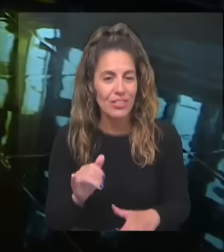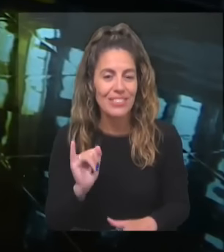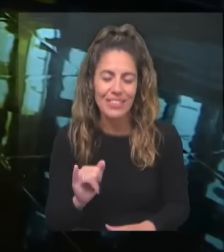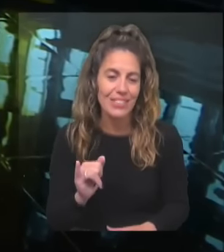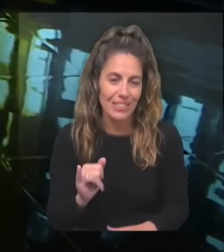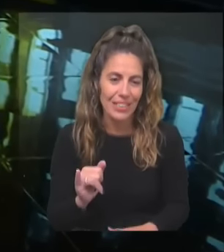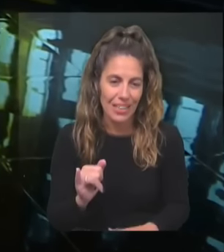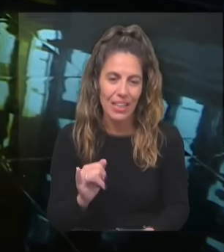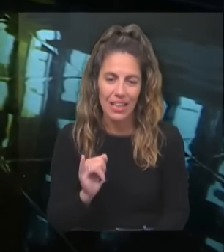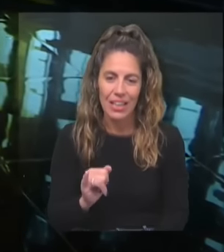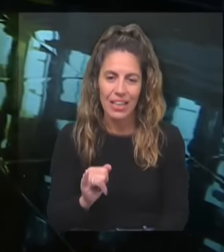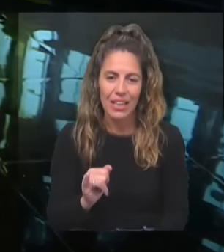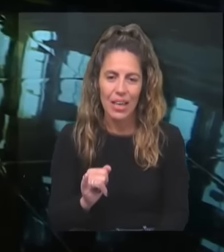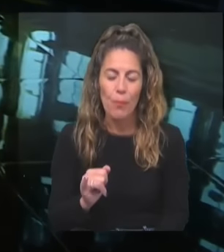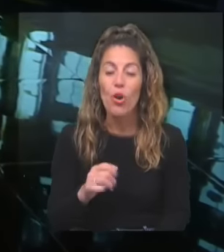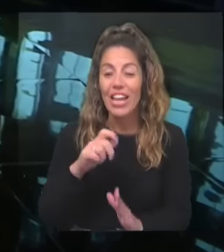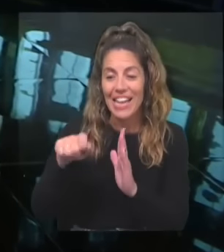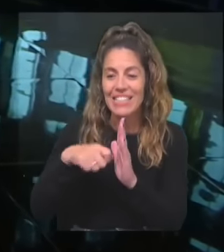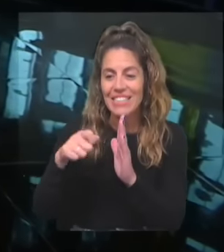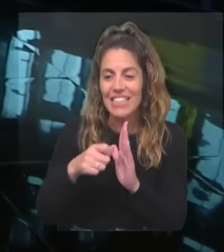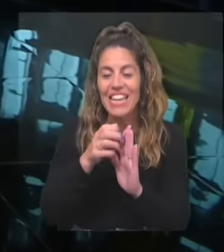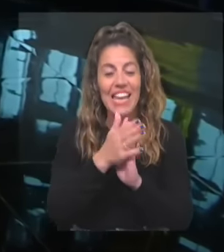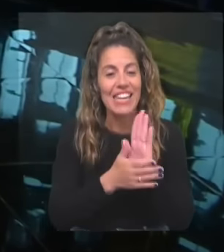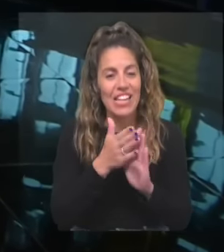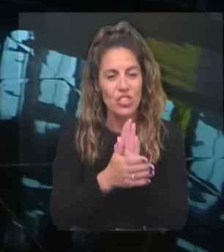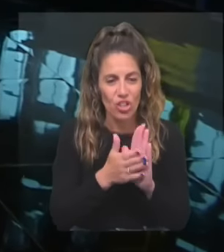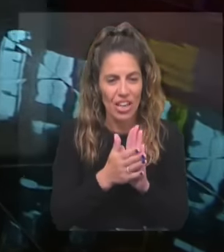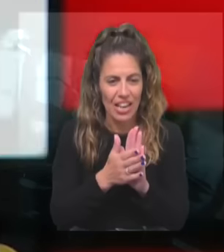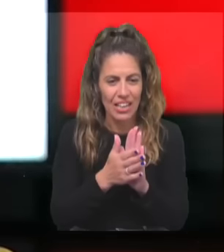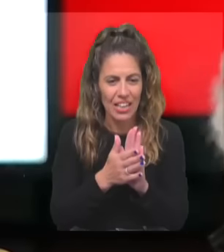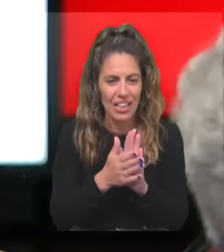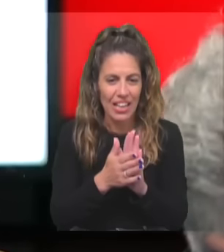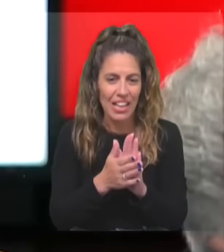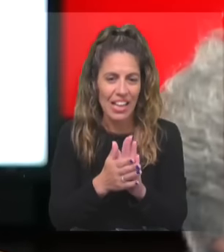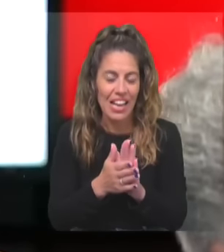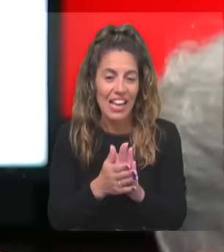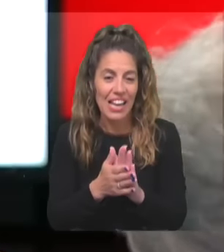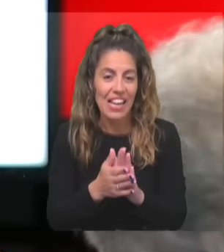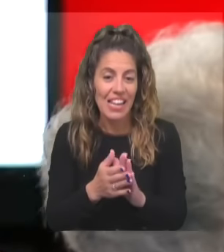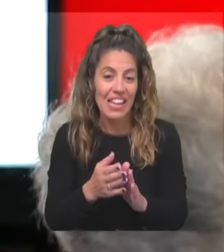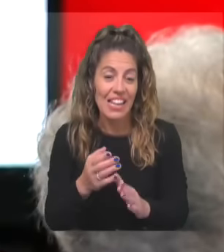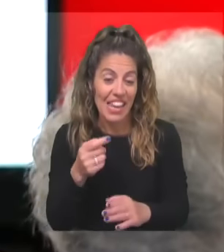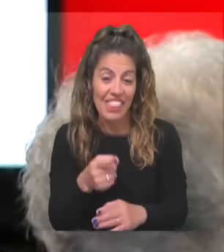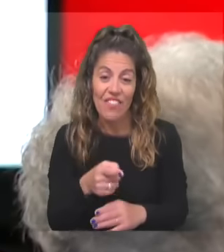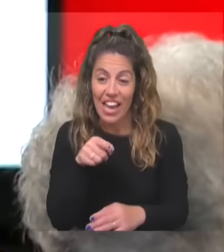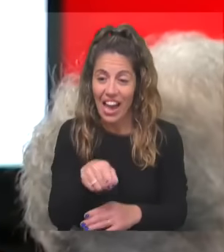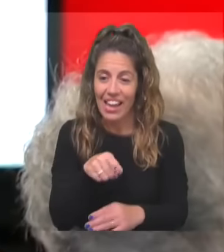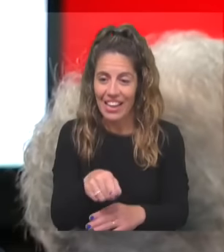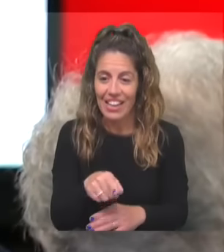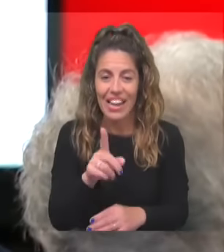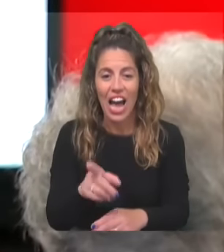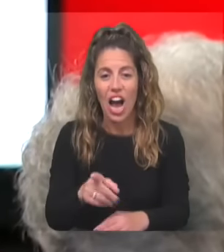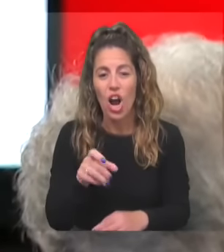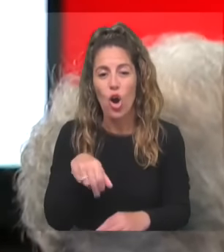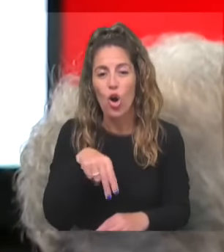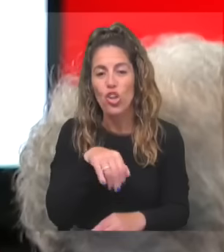profundamente. Creo que el cine nacional le debe mucho un reconocimiento mayor, más explícito a Gonzalo, porque Gonzalo fue